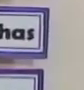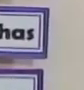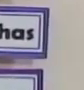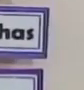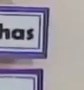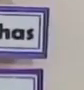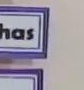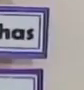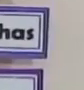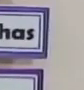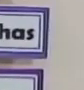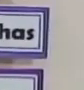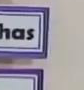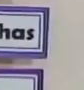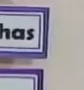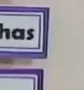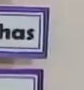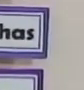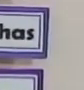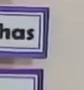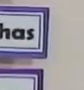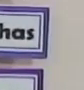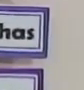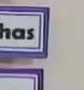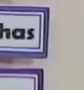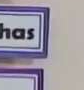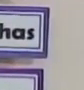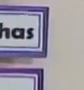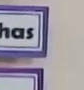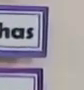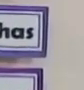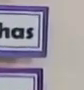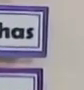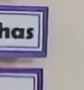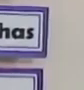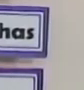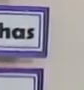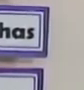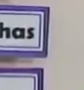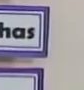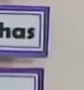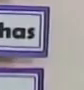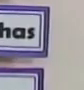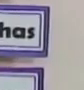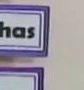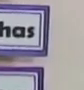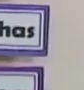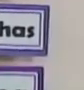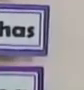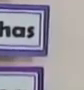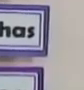Muy bien. Continuamos y tenemos acá otra palabra.